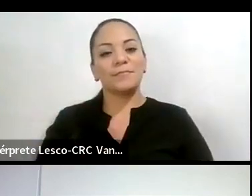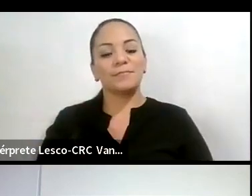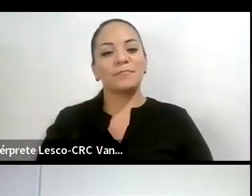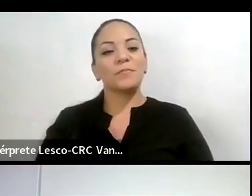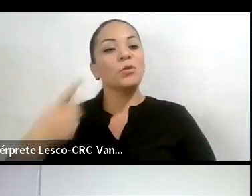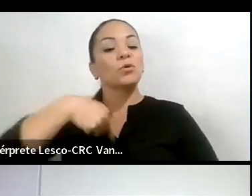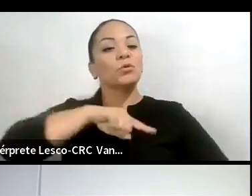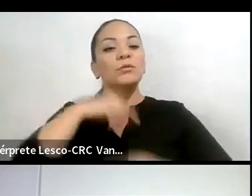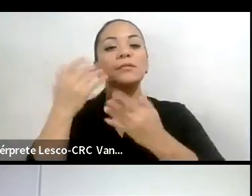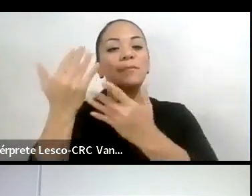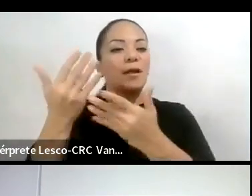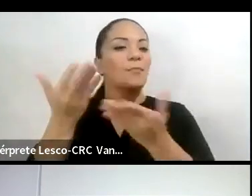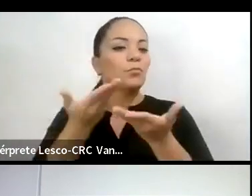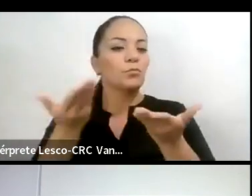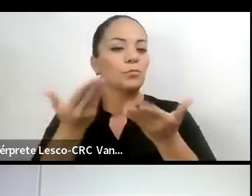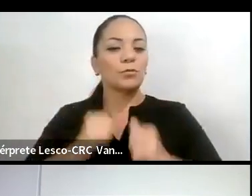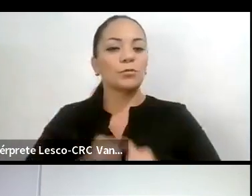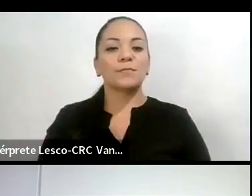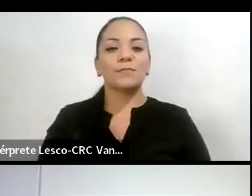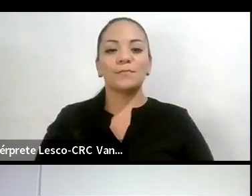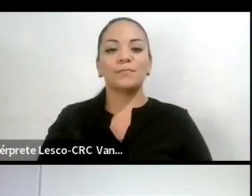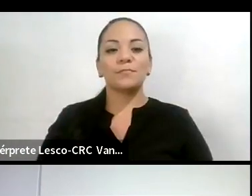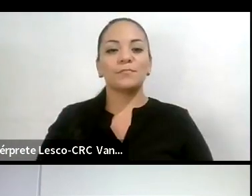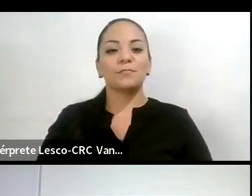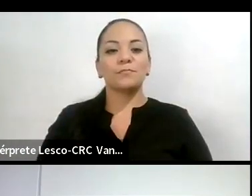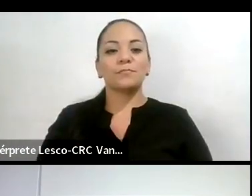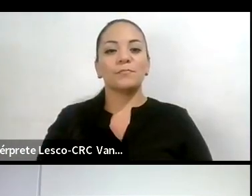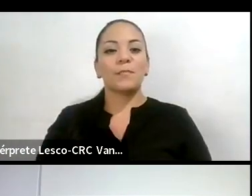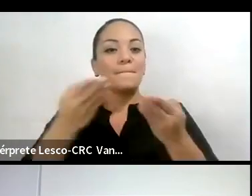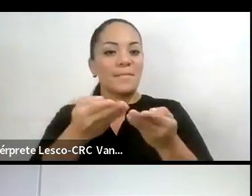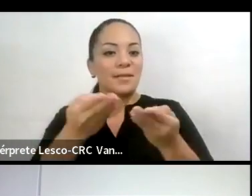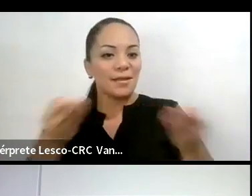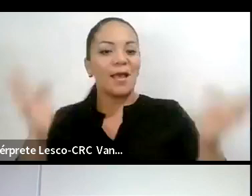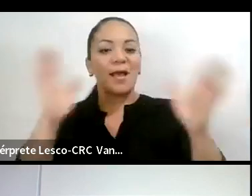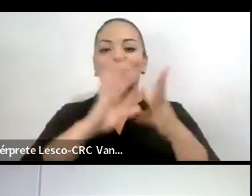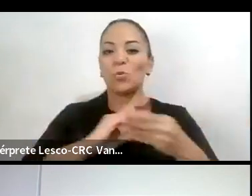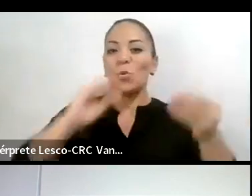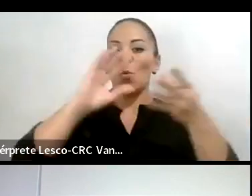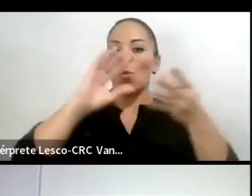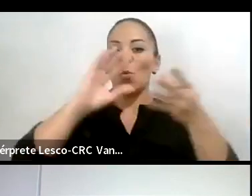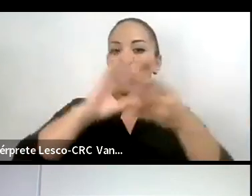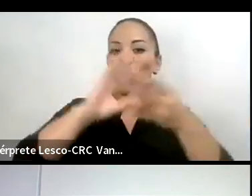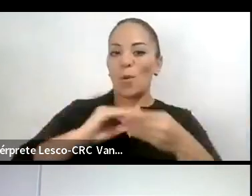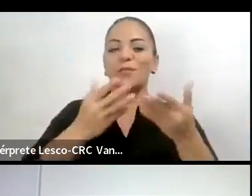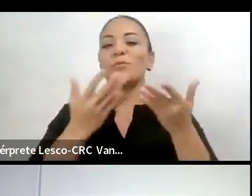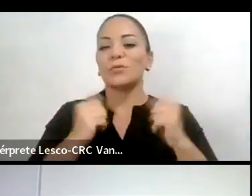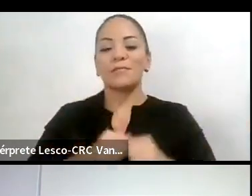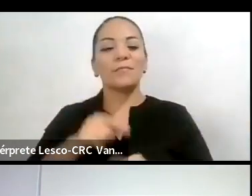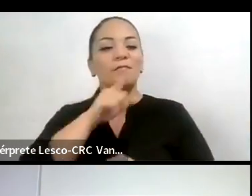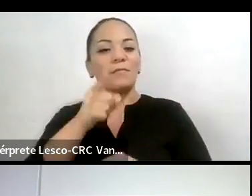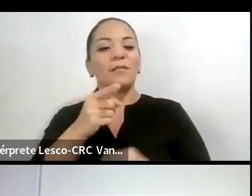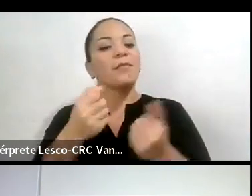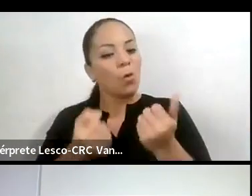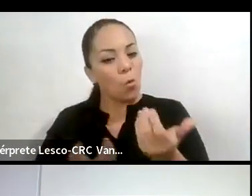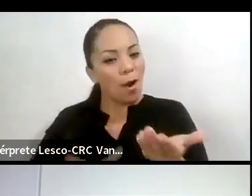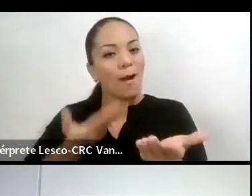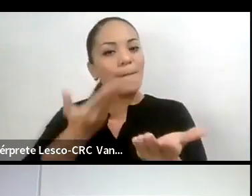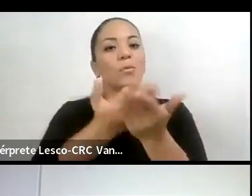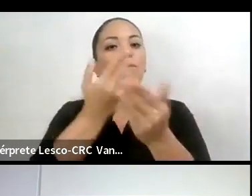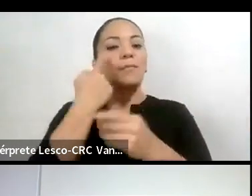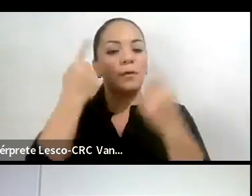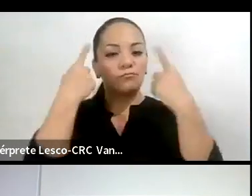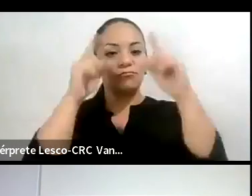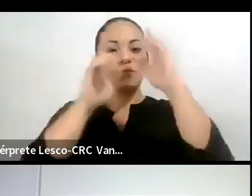Esperamos que estos materiales, estos cuentos, sean un aporte para el